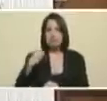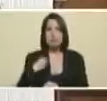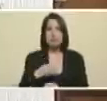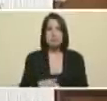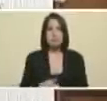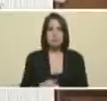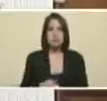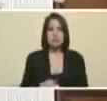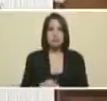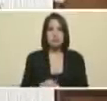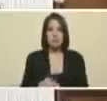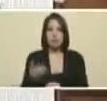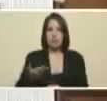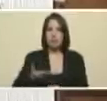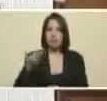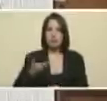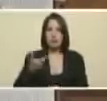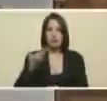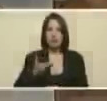impactantes,